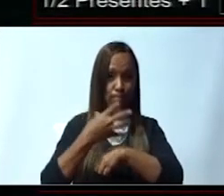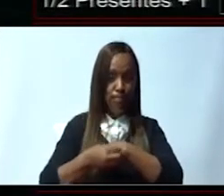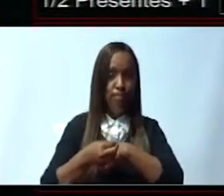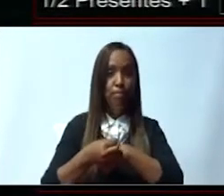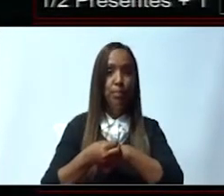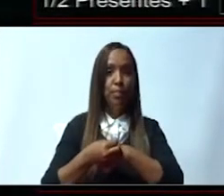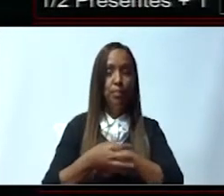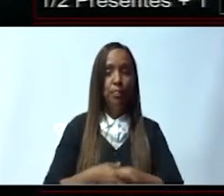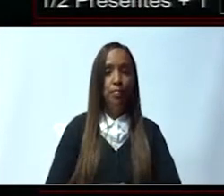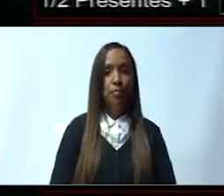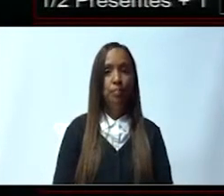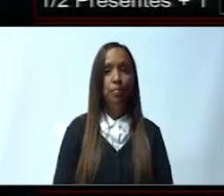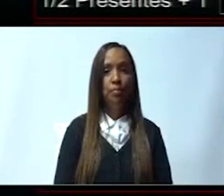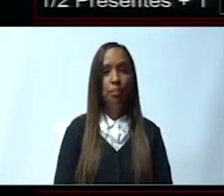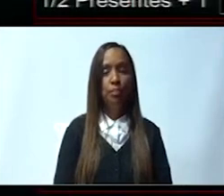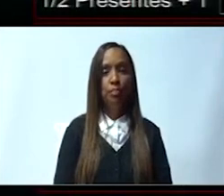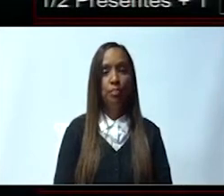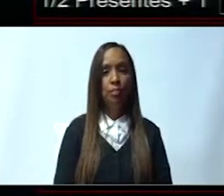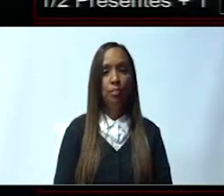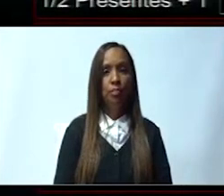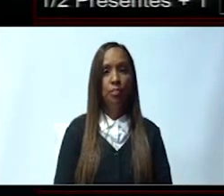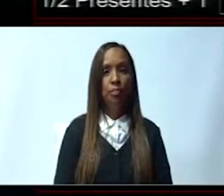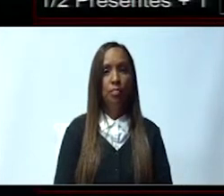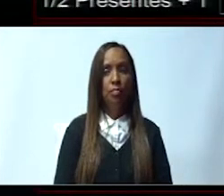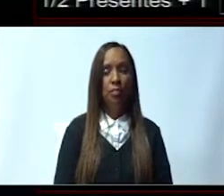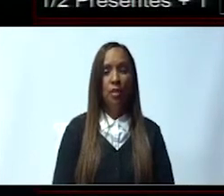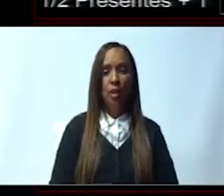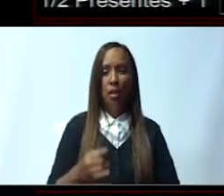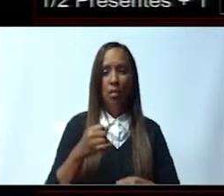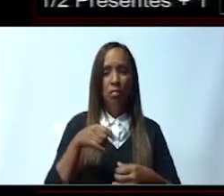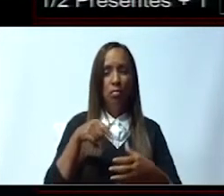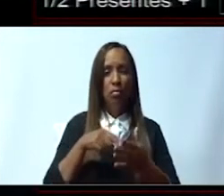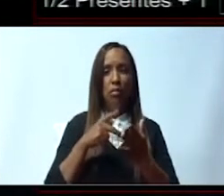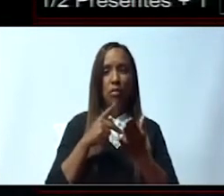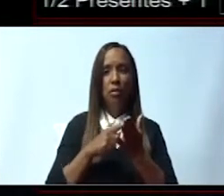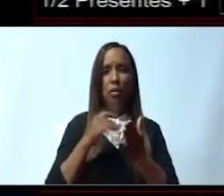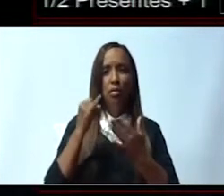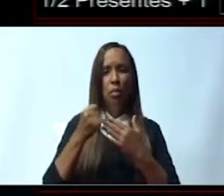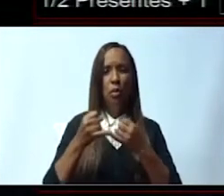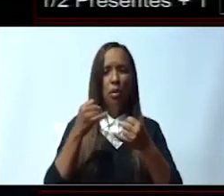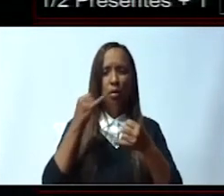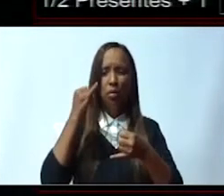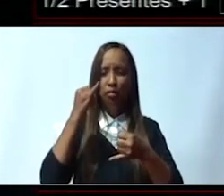Este es el penúltimo proyecto que estamos conociendo en el día de hoy, nos queda uno solo.